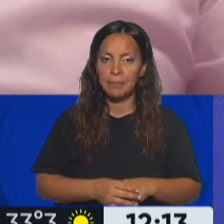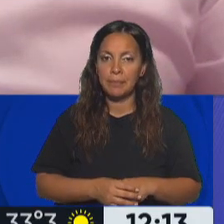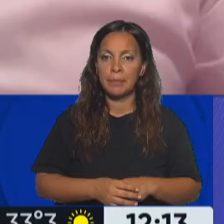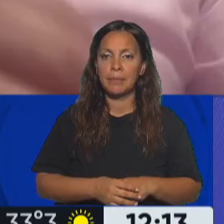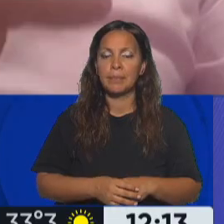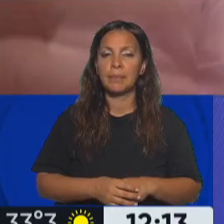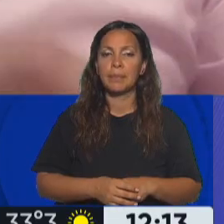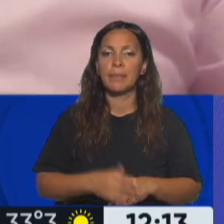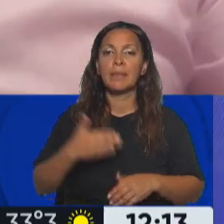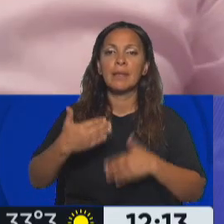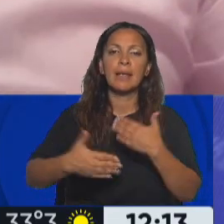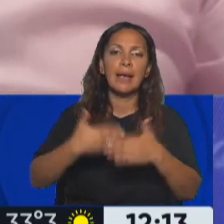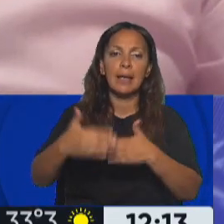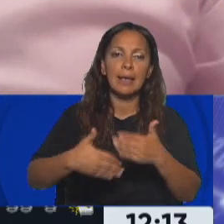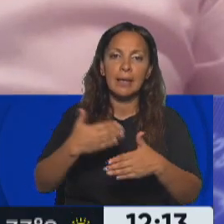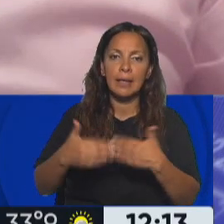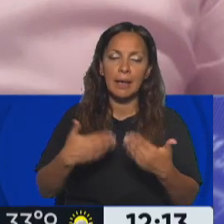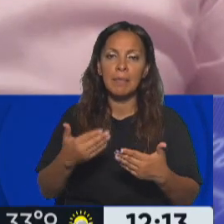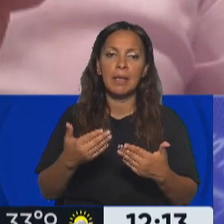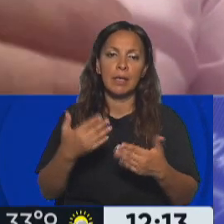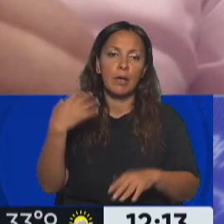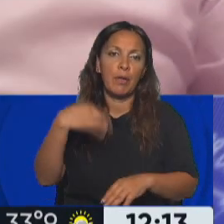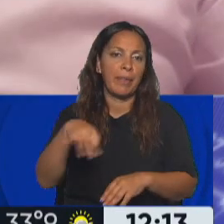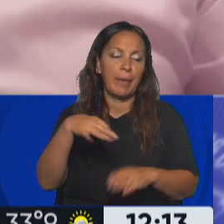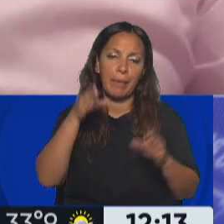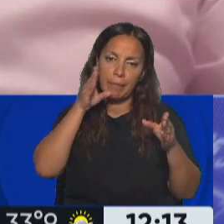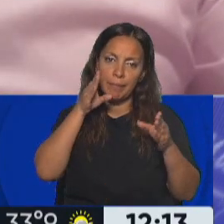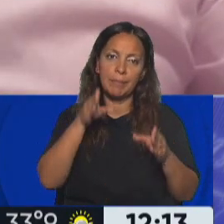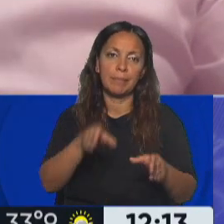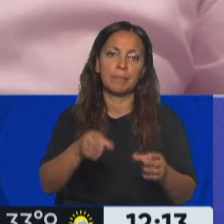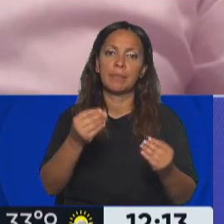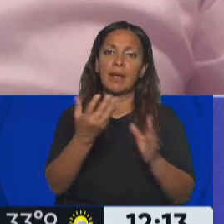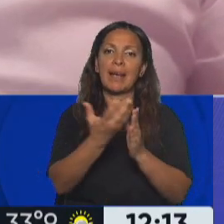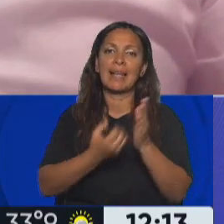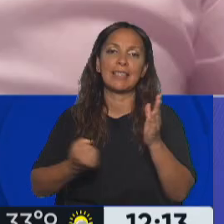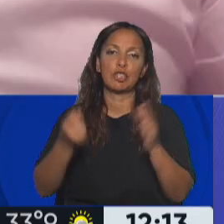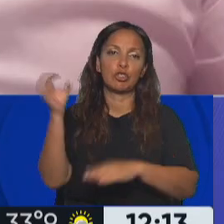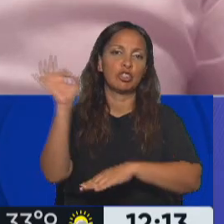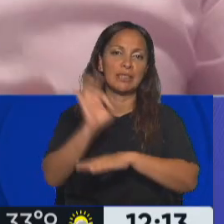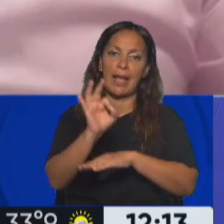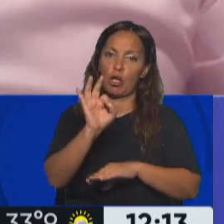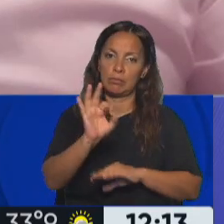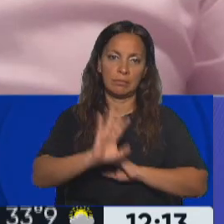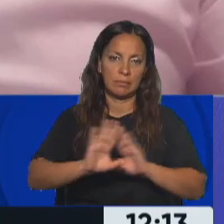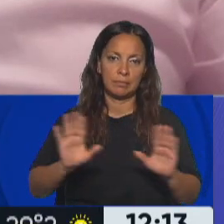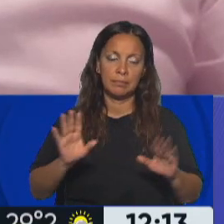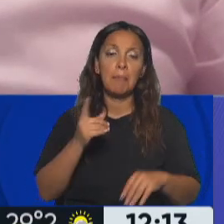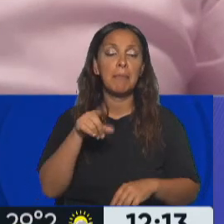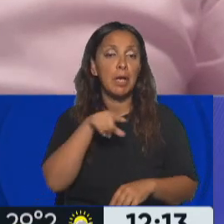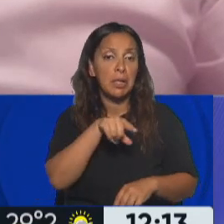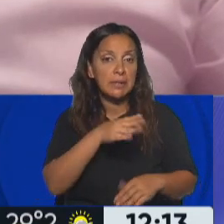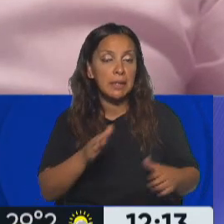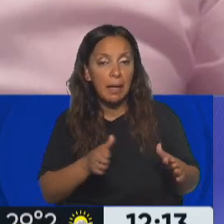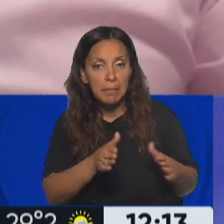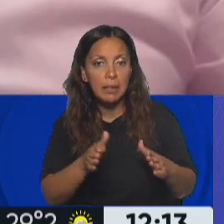no debe tener retorno, debe ser directamente direccionado a retenciones cero. Pero en ese marco creo